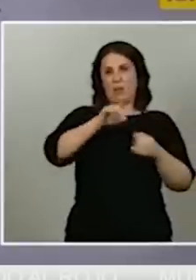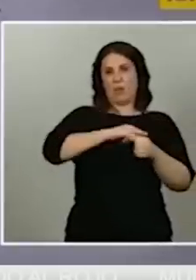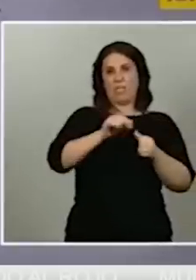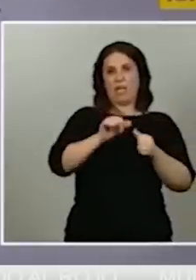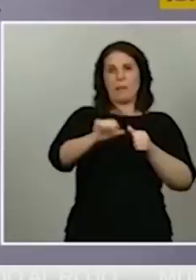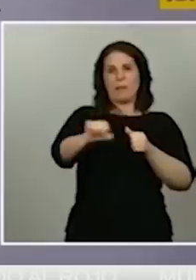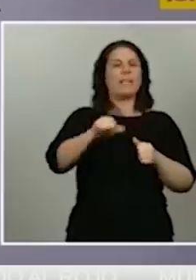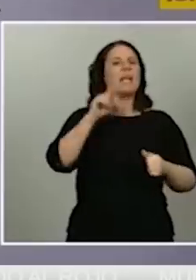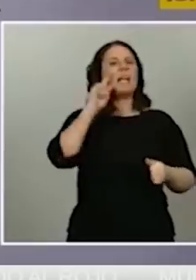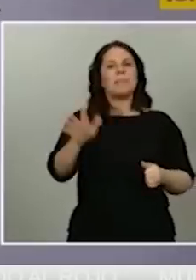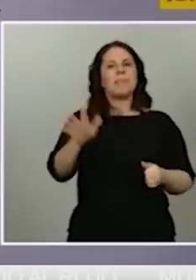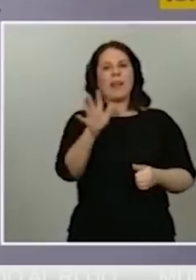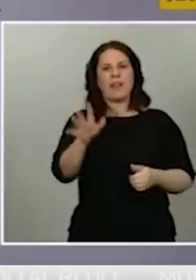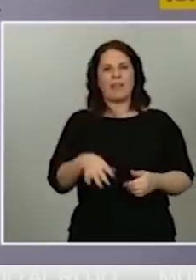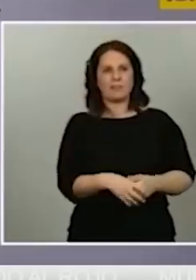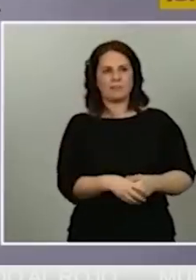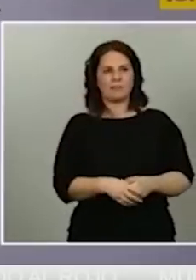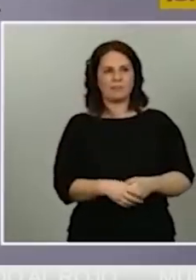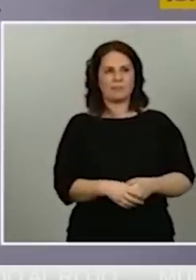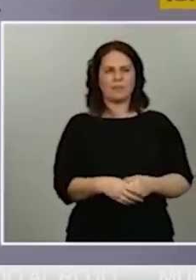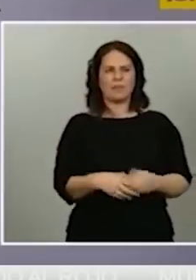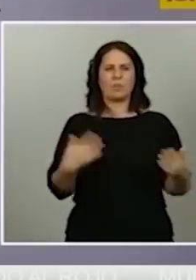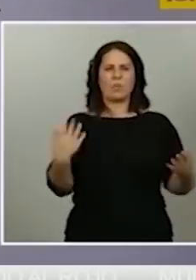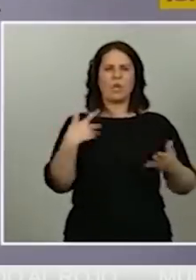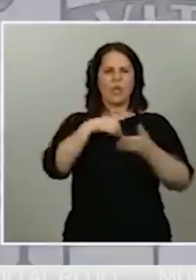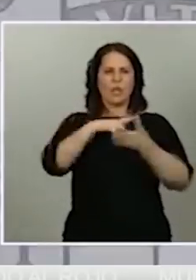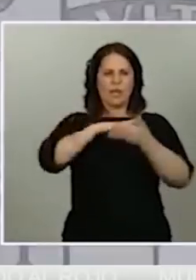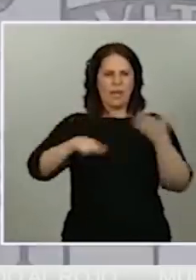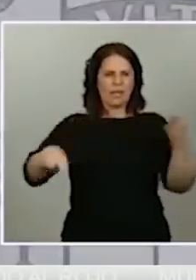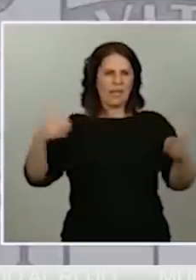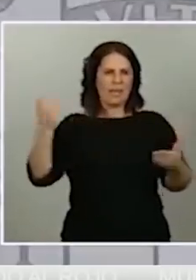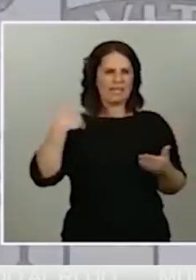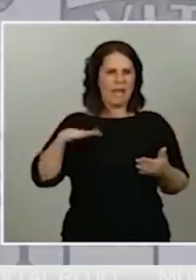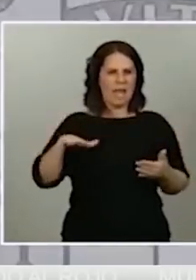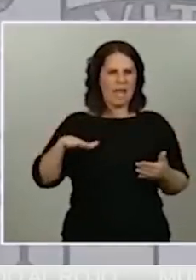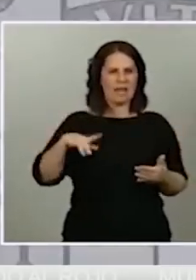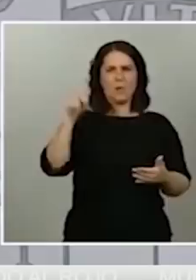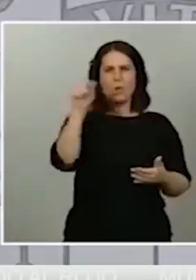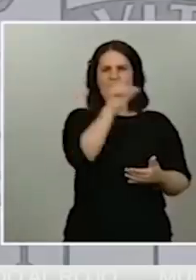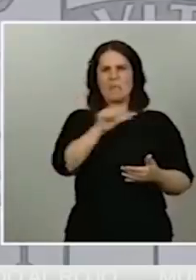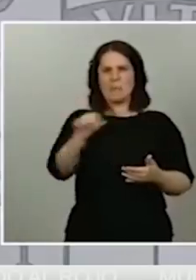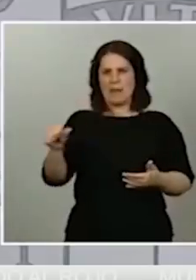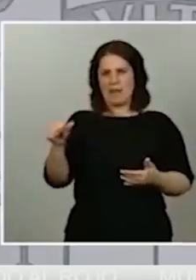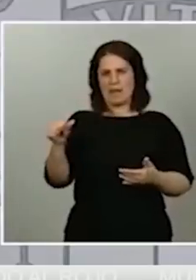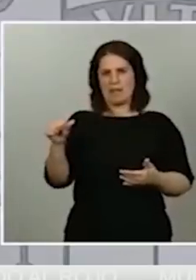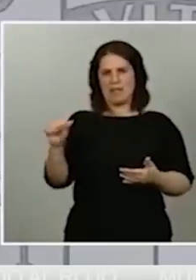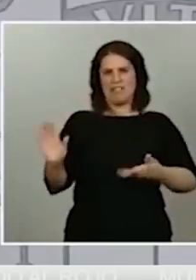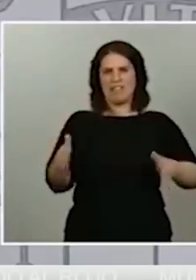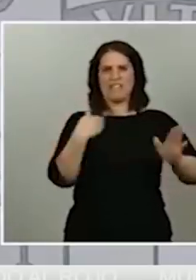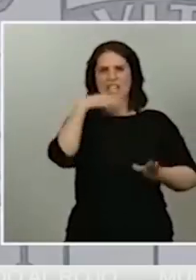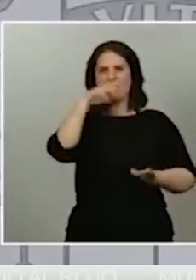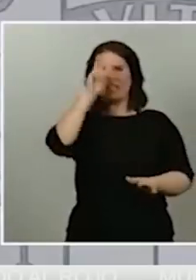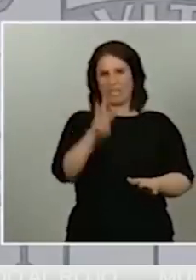se dilucida ese asunto, pues el que crispa, el que usa políticamente